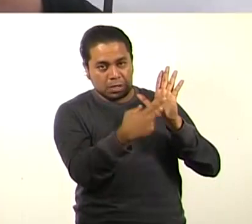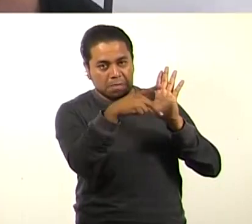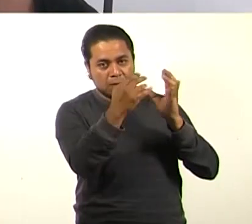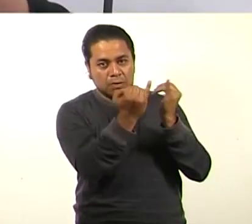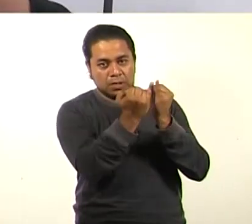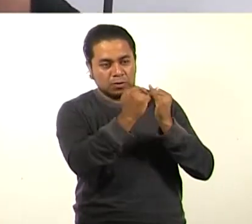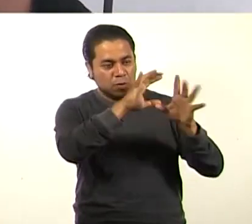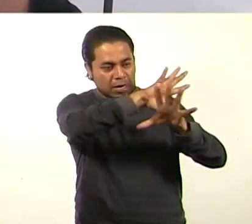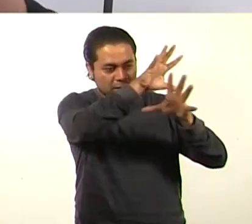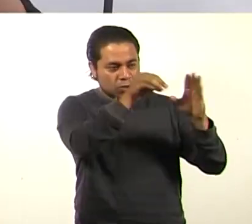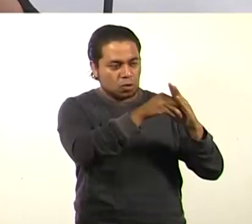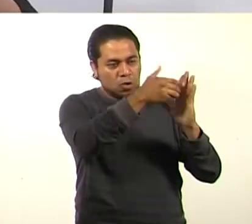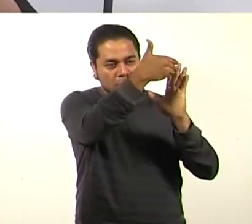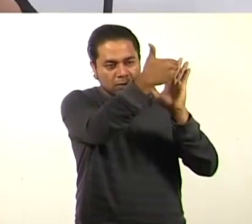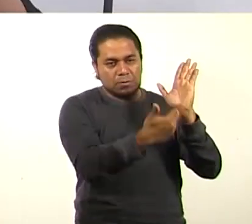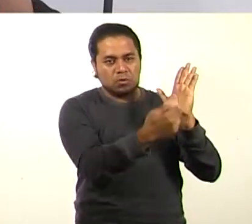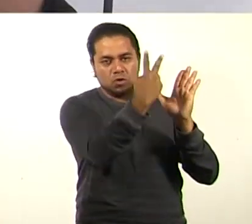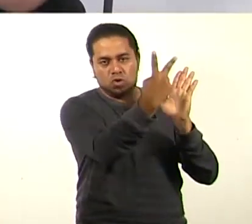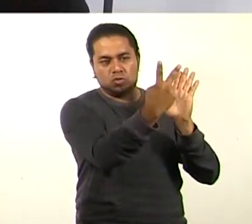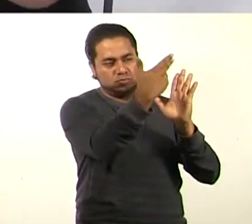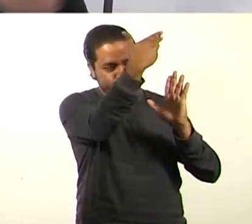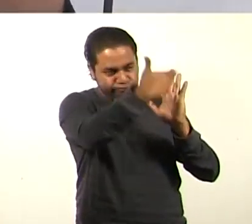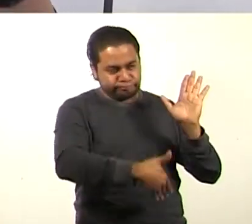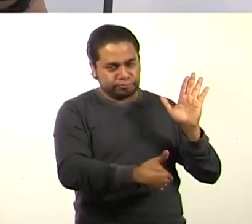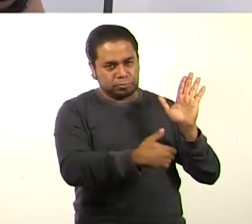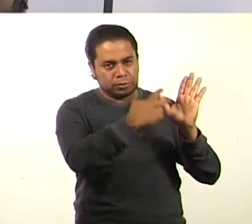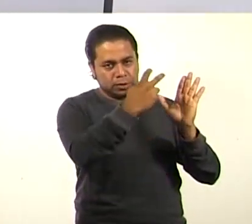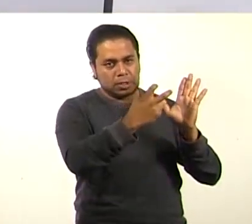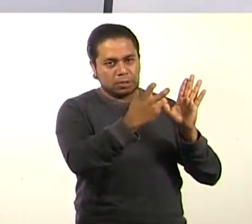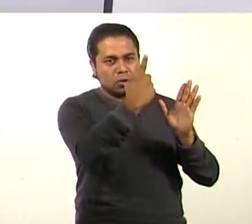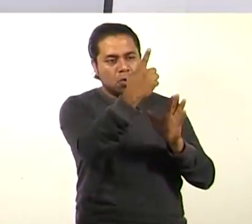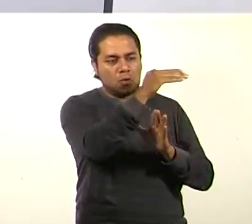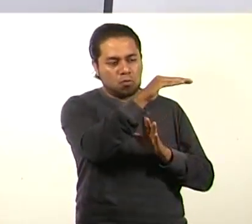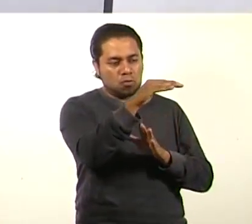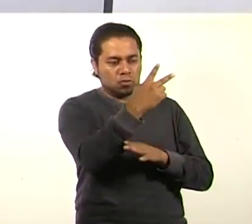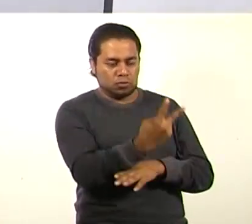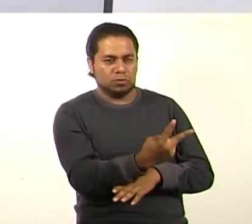mismo todo dividido en dos partes que hacen un medio.